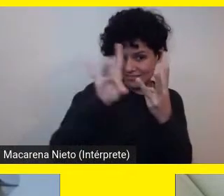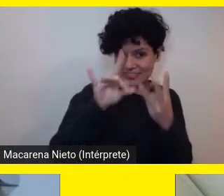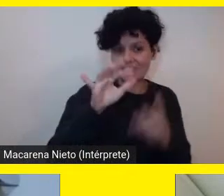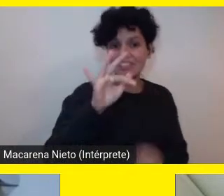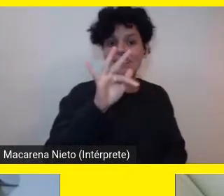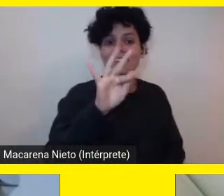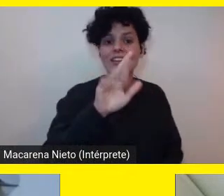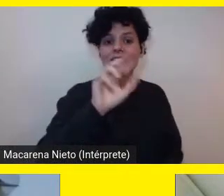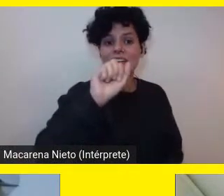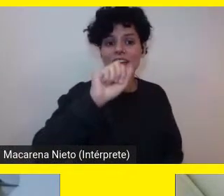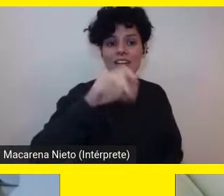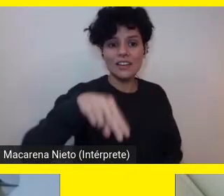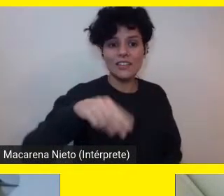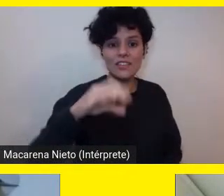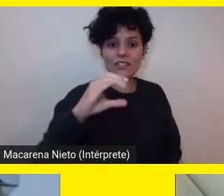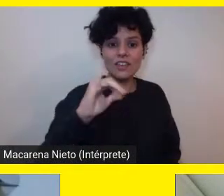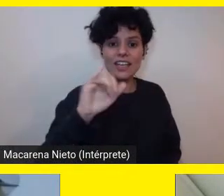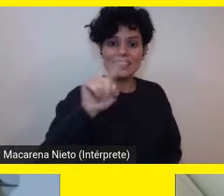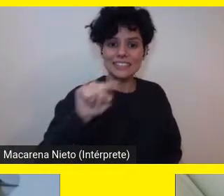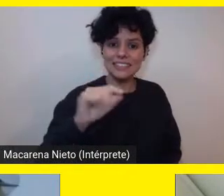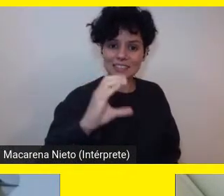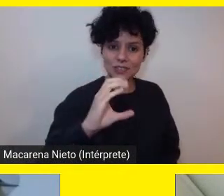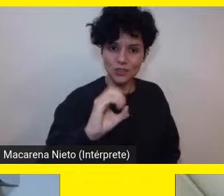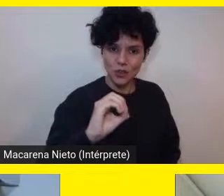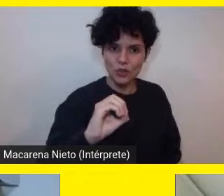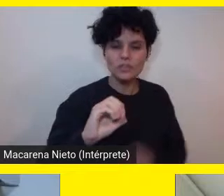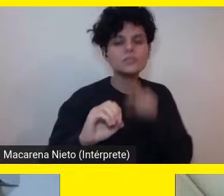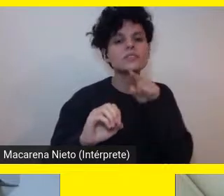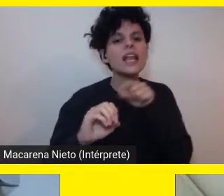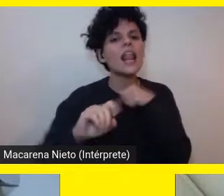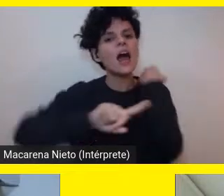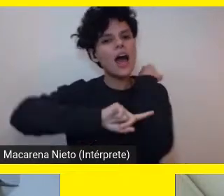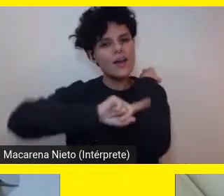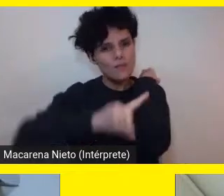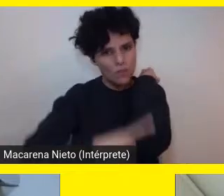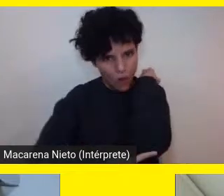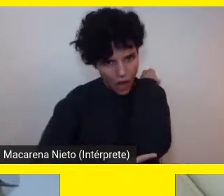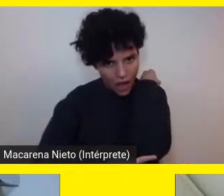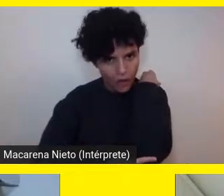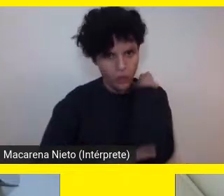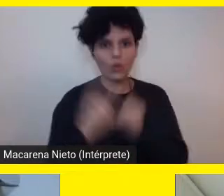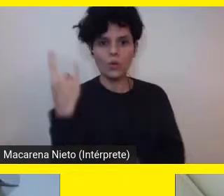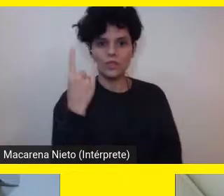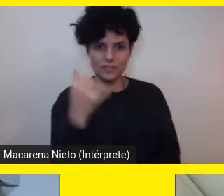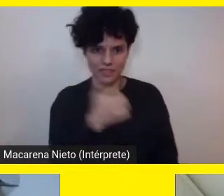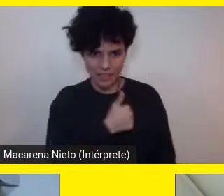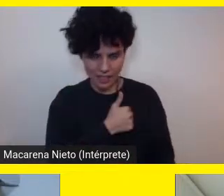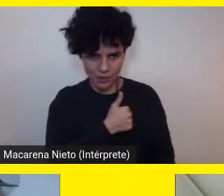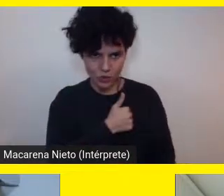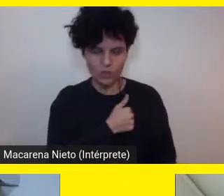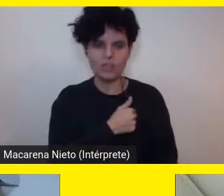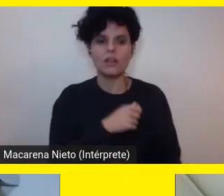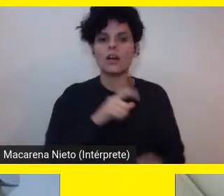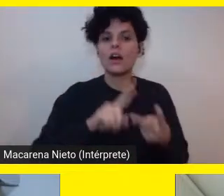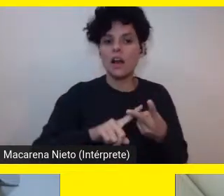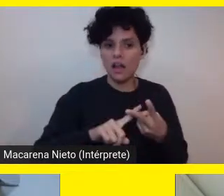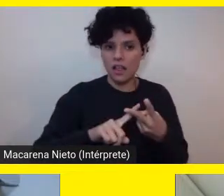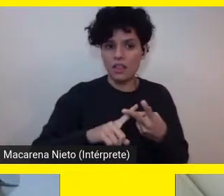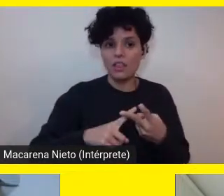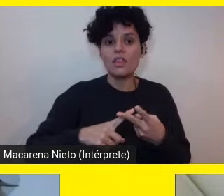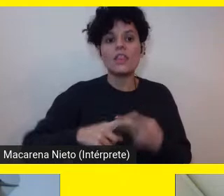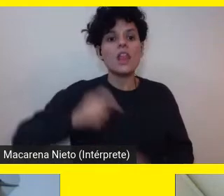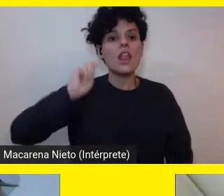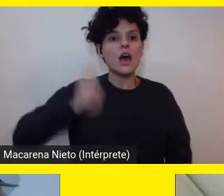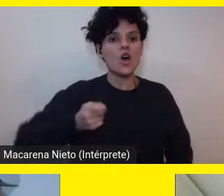abogado de la Universidad Católica de Chile, de la Corte Suprema.